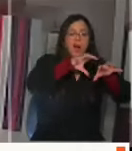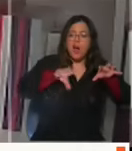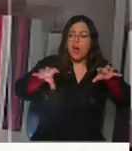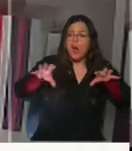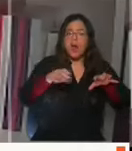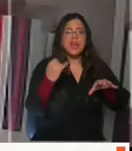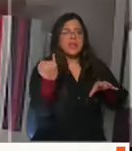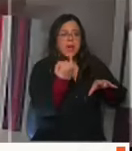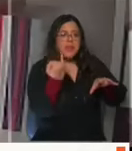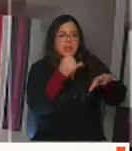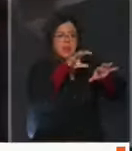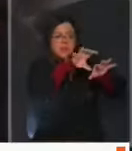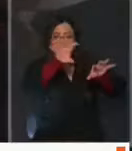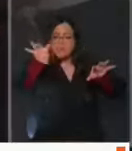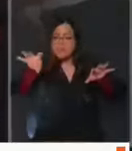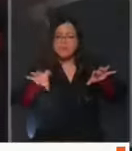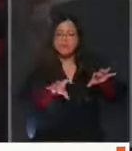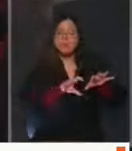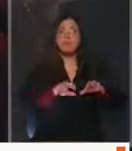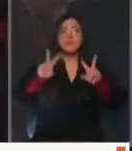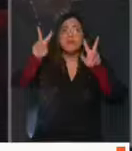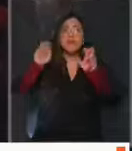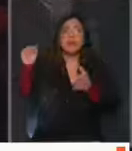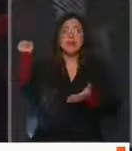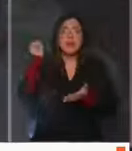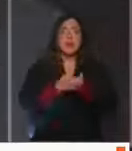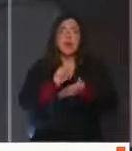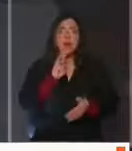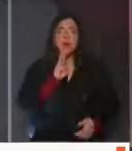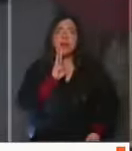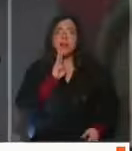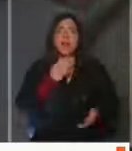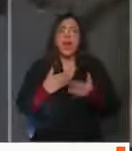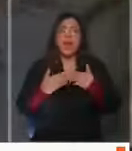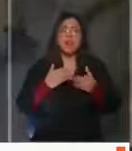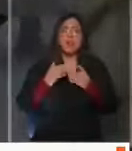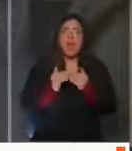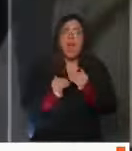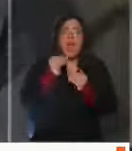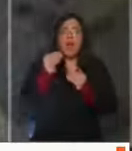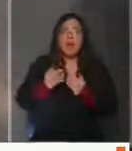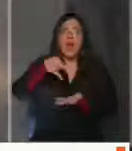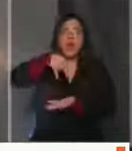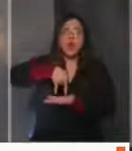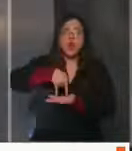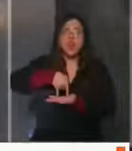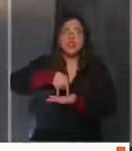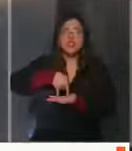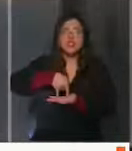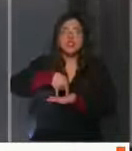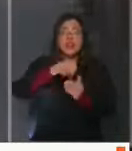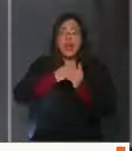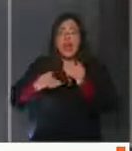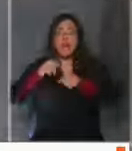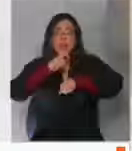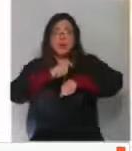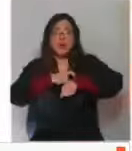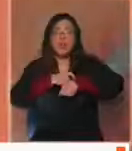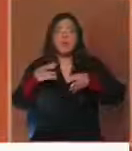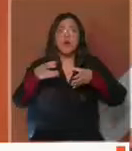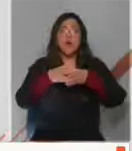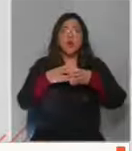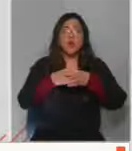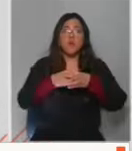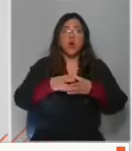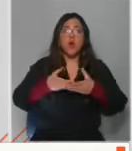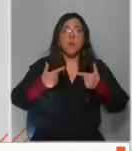autonomía y su independencia. Las manifestaciones este miércoles llegaron hasta el frontis del Congreso. En paralelo y en una dura arremetida, el Partido